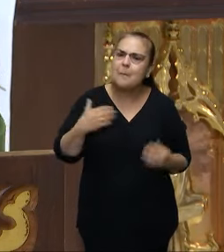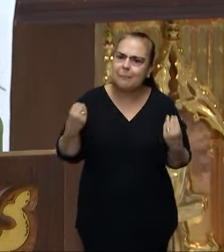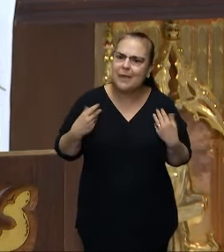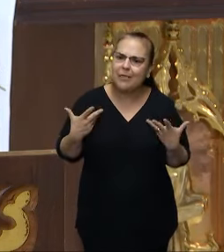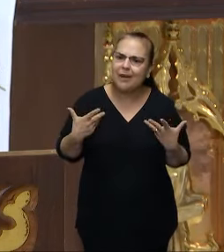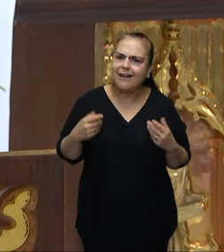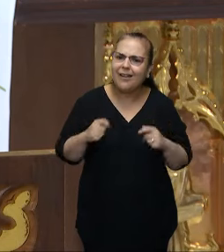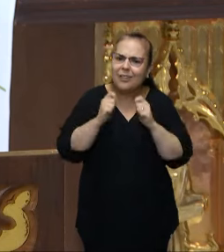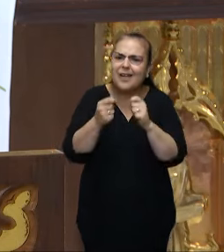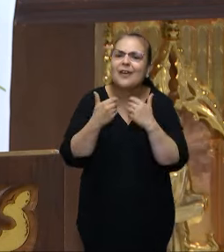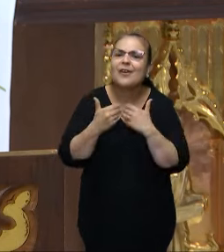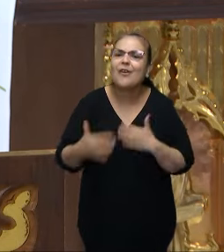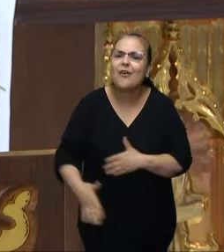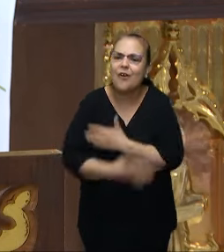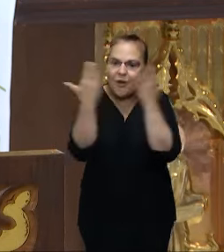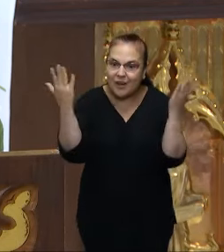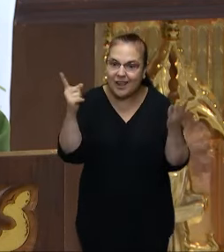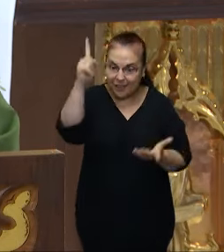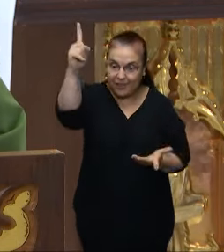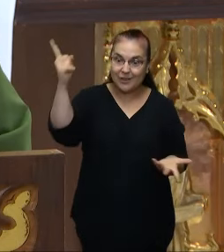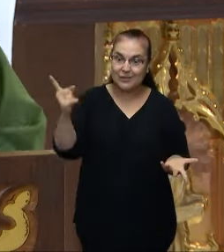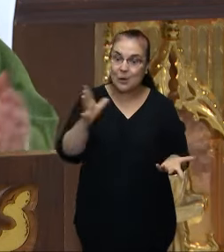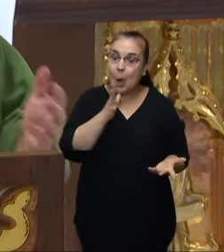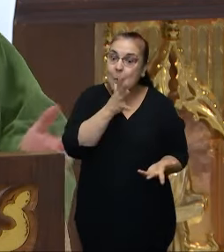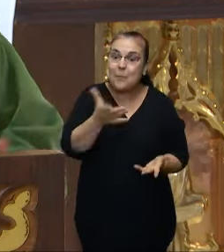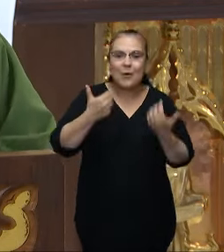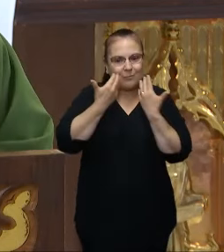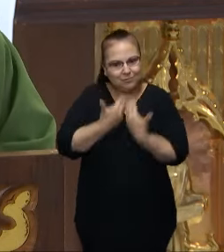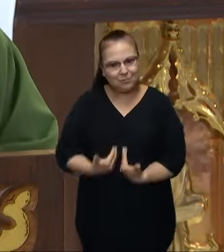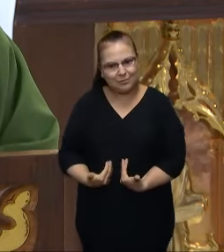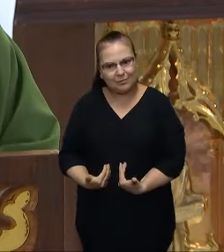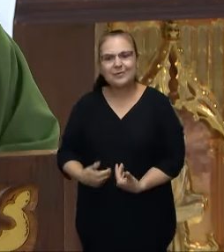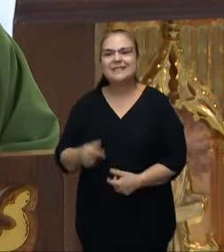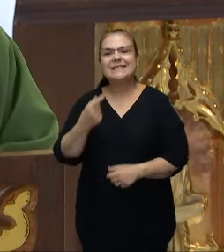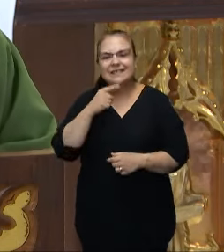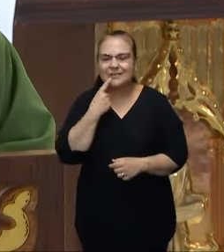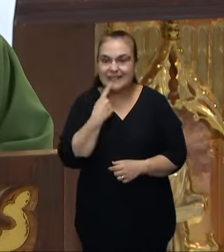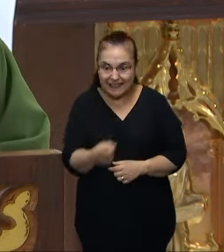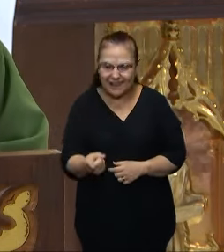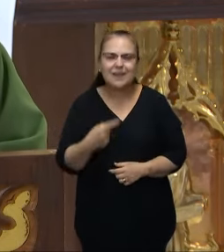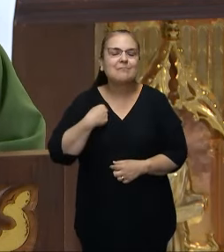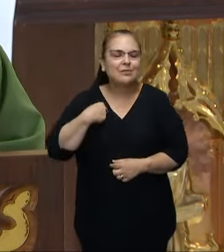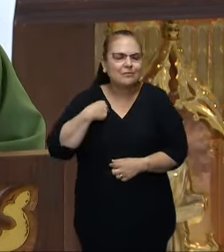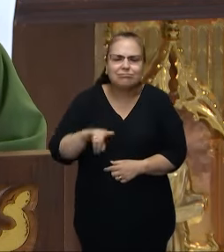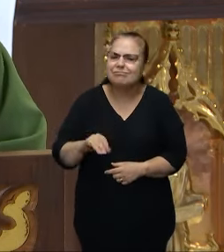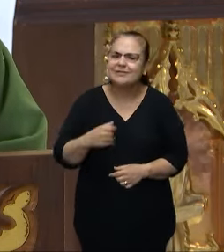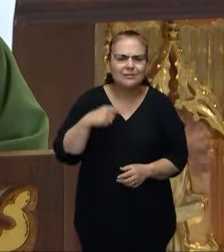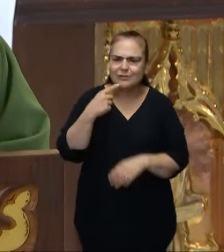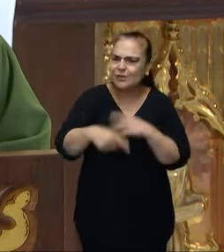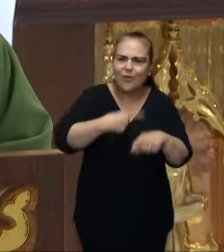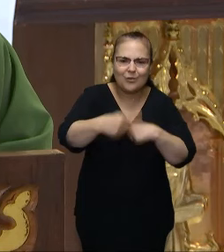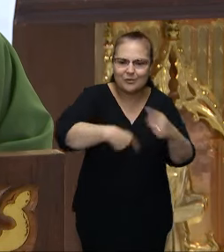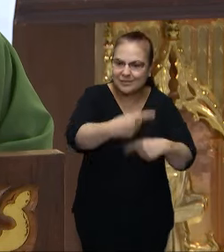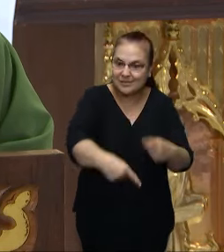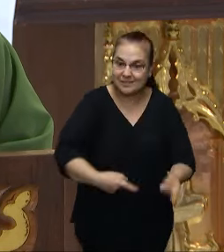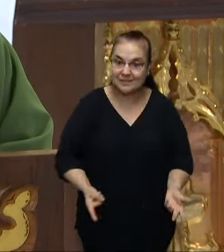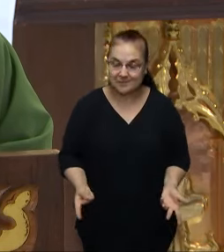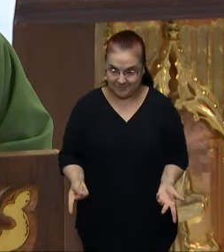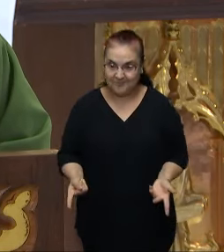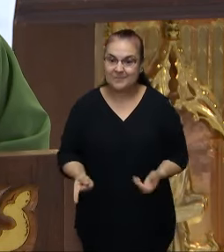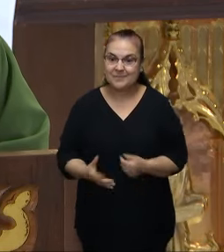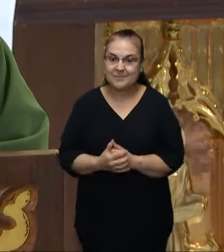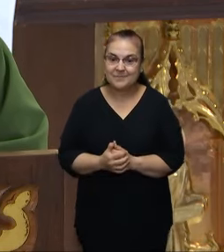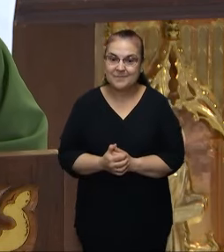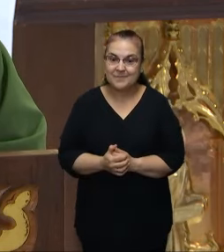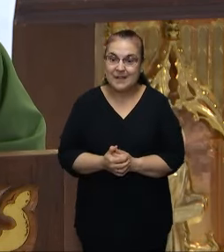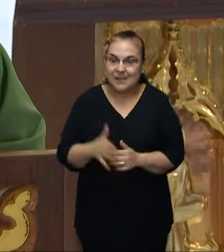Dios con lo que somos con lo que hacemos con lo que tenemos con lo que decimos dar Gloria a Dios cada día dar Gloria a Dios en